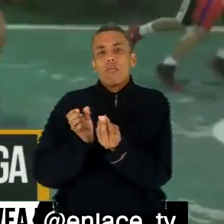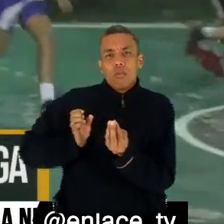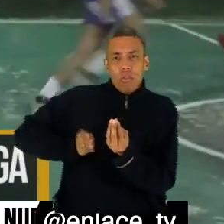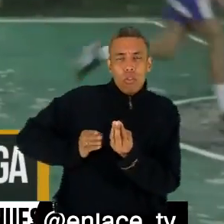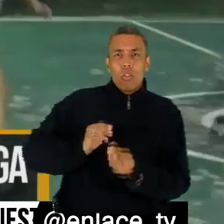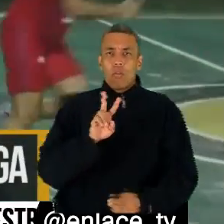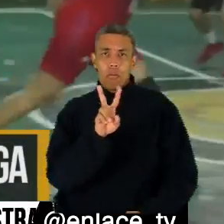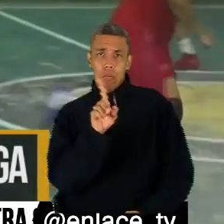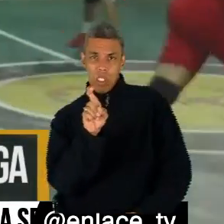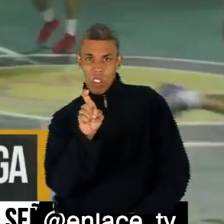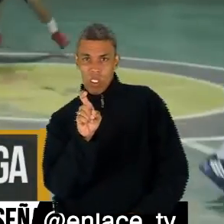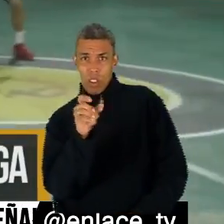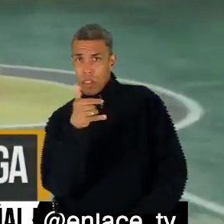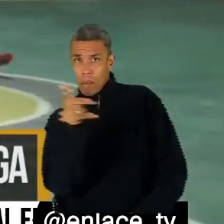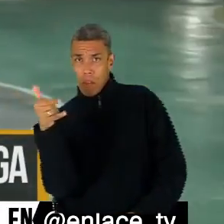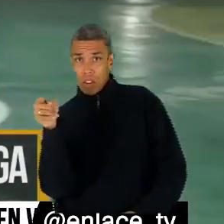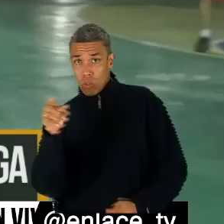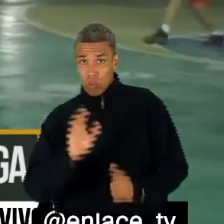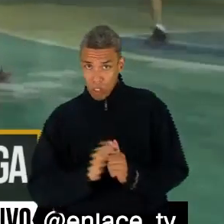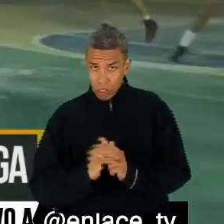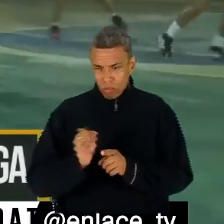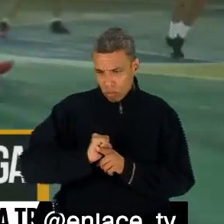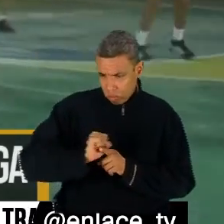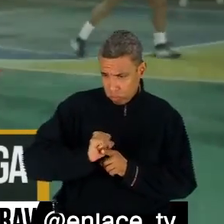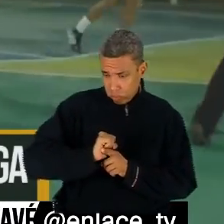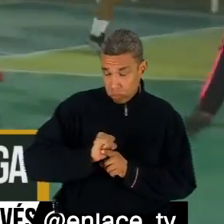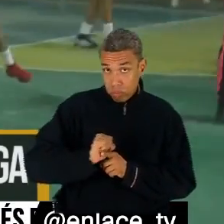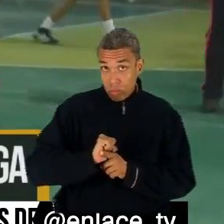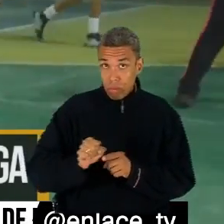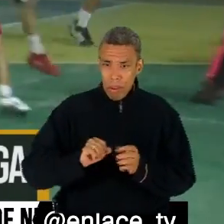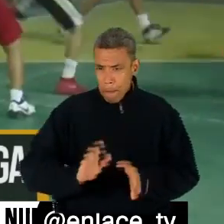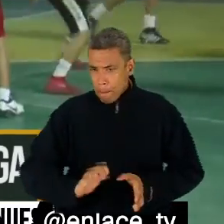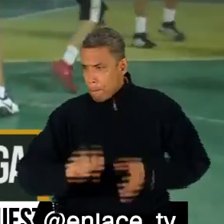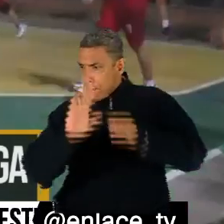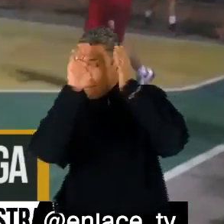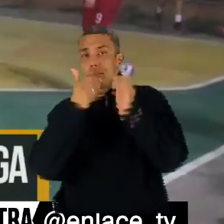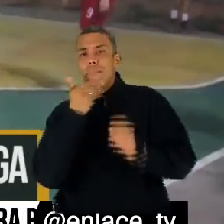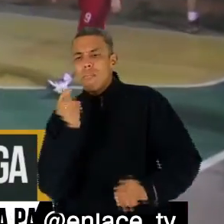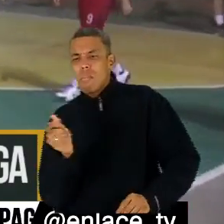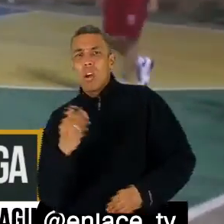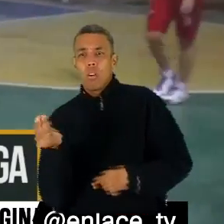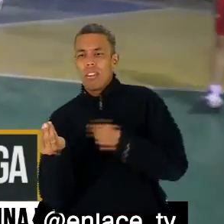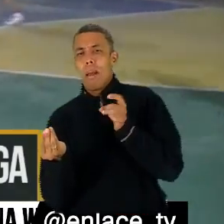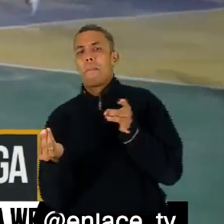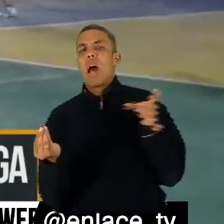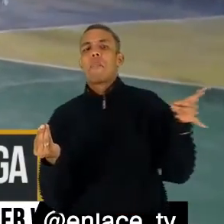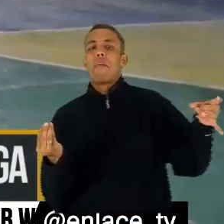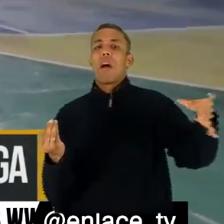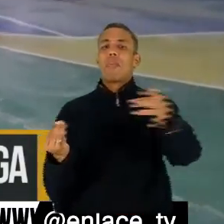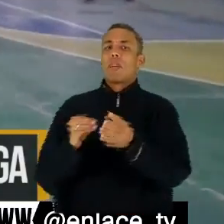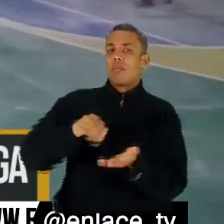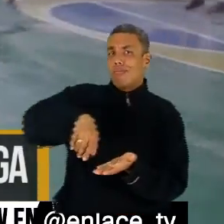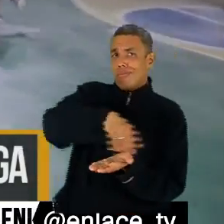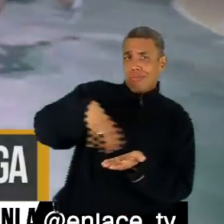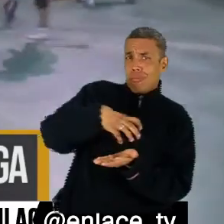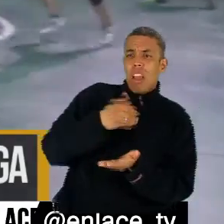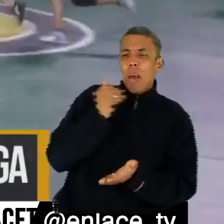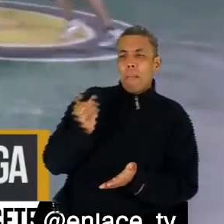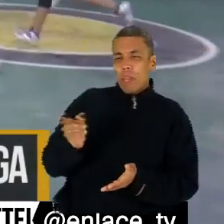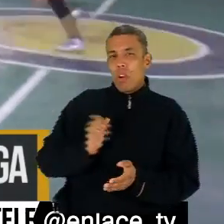entrenador Alberto Huete, como el mejor de Santander. En las expectativas del 2016 están mantener el título en todas las competencias,